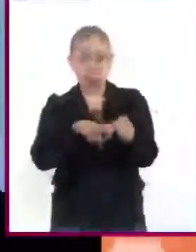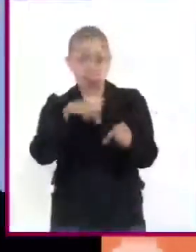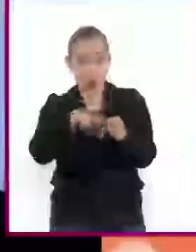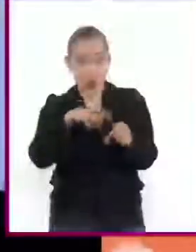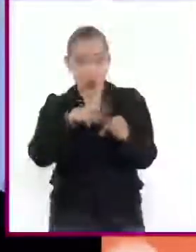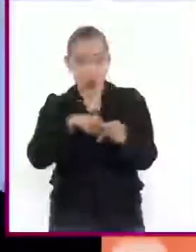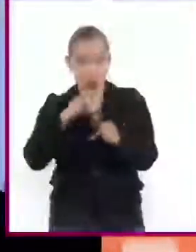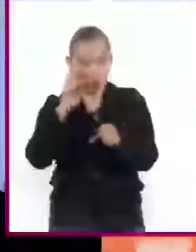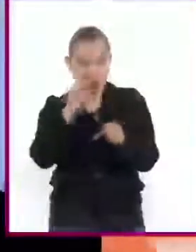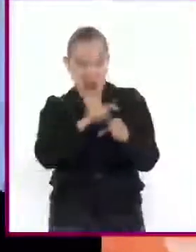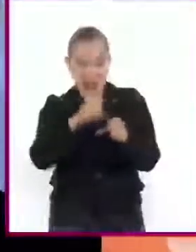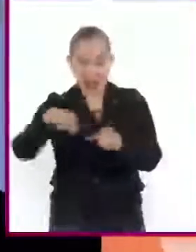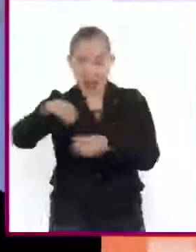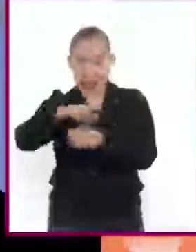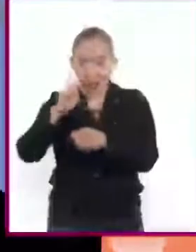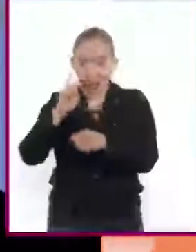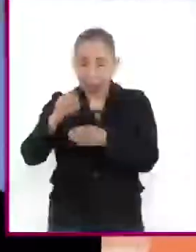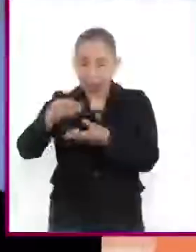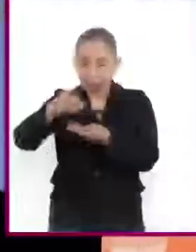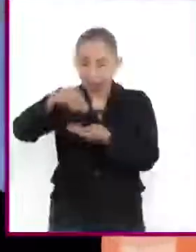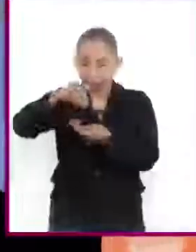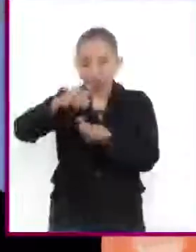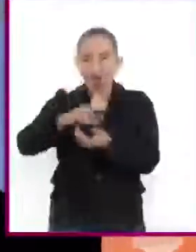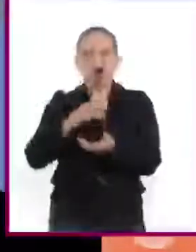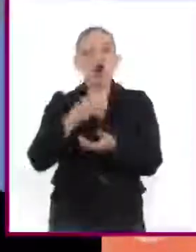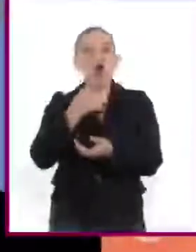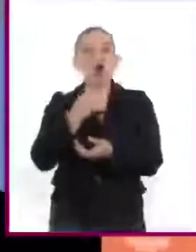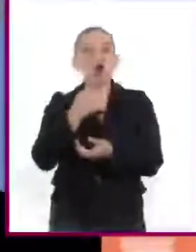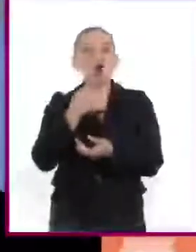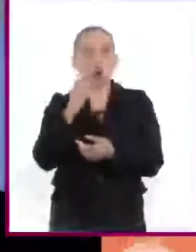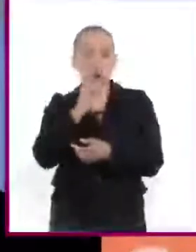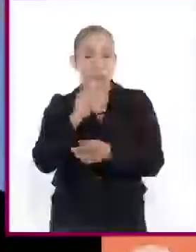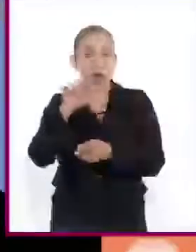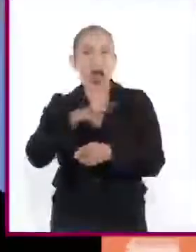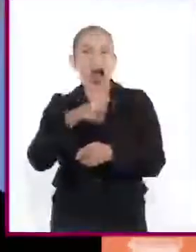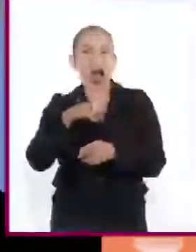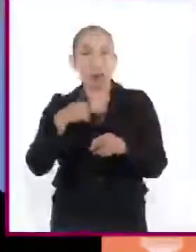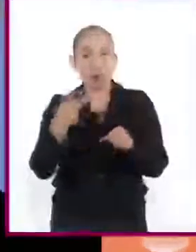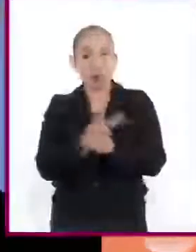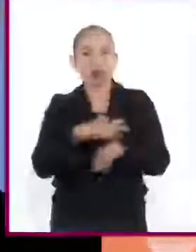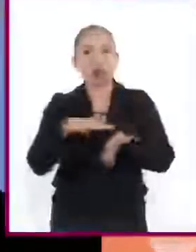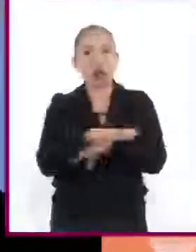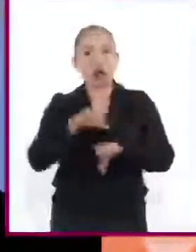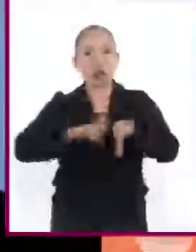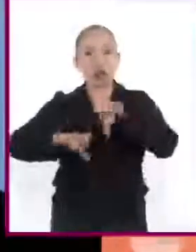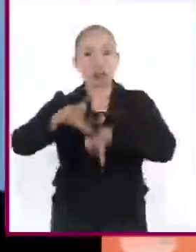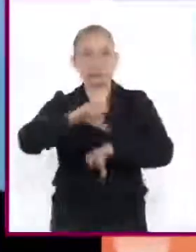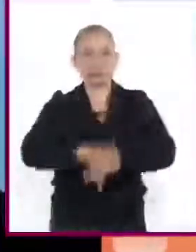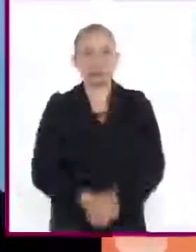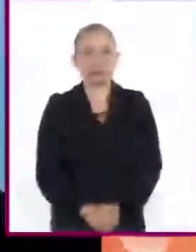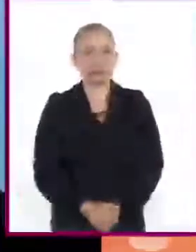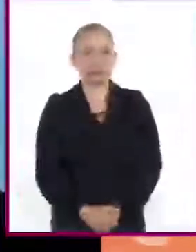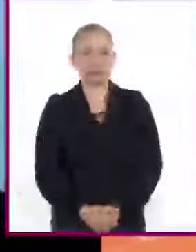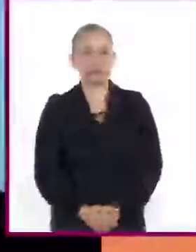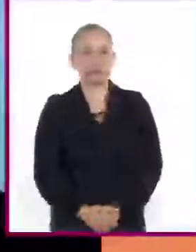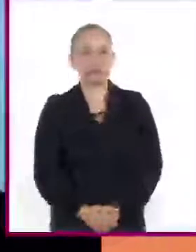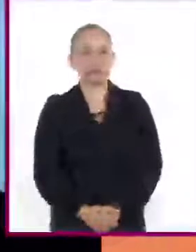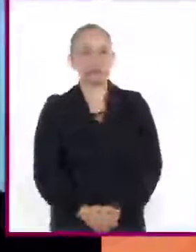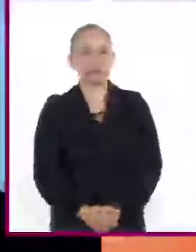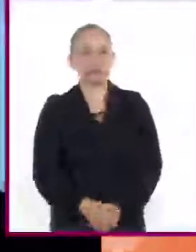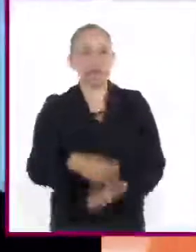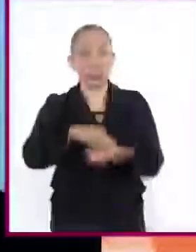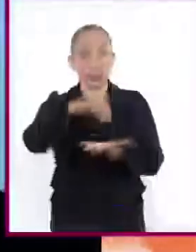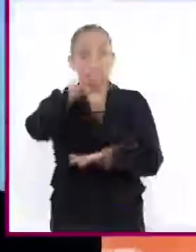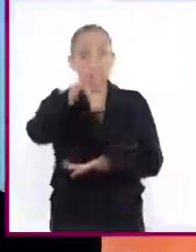de la disolución y la aparición del polvo rojizo son evidencias de que han ocurrido cambios químicos. El